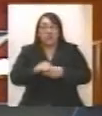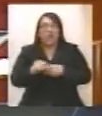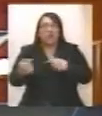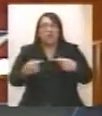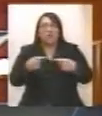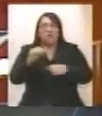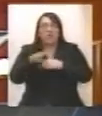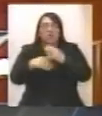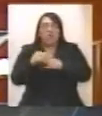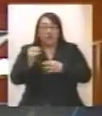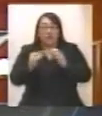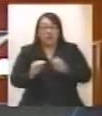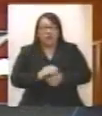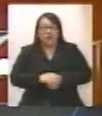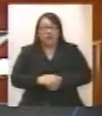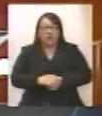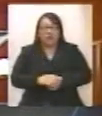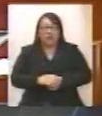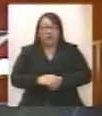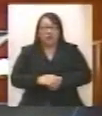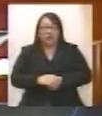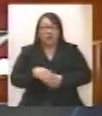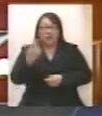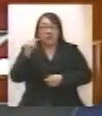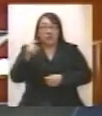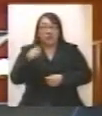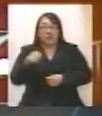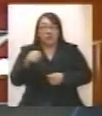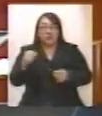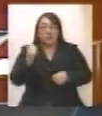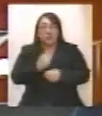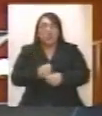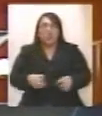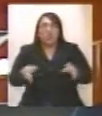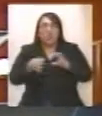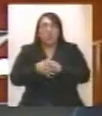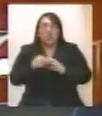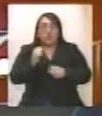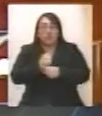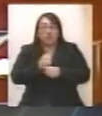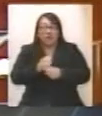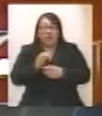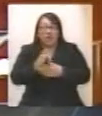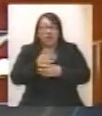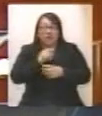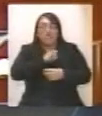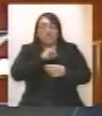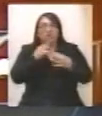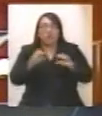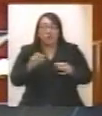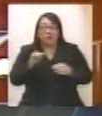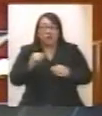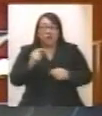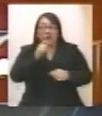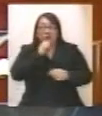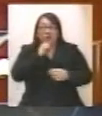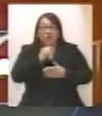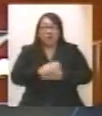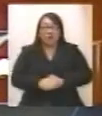de la economía. Y para ello se requiere un trabajo conjunto y articulado entre el sector público y el